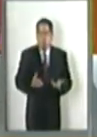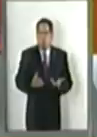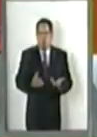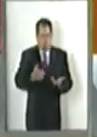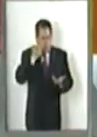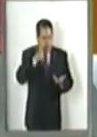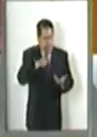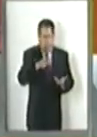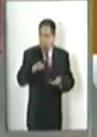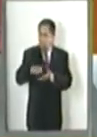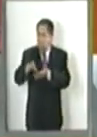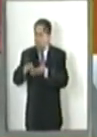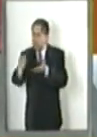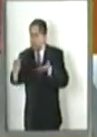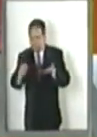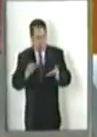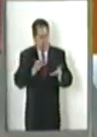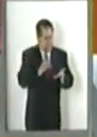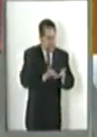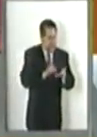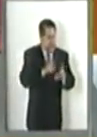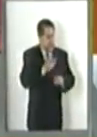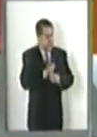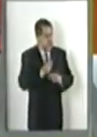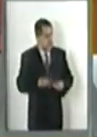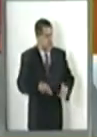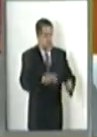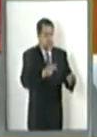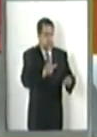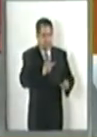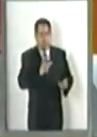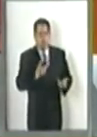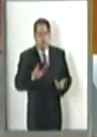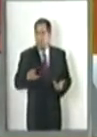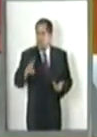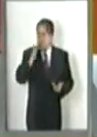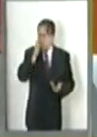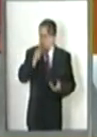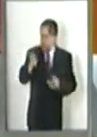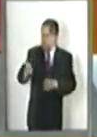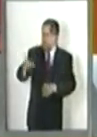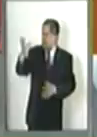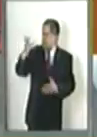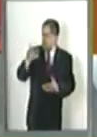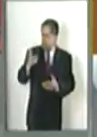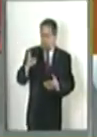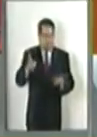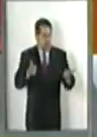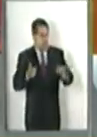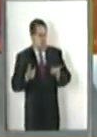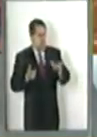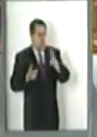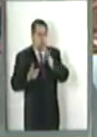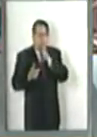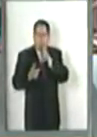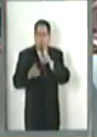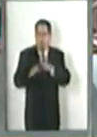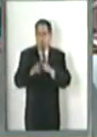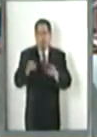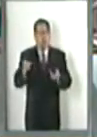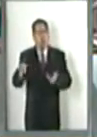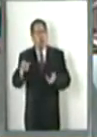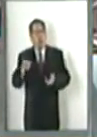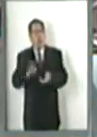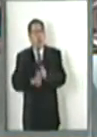las refacciones o lo hacen a precios que hacen incosteable la reparación debido al monopolio que